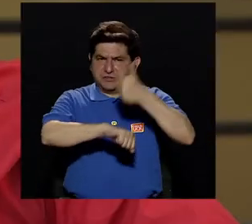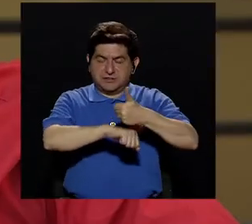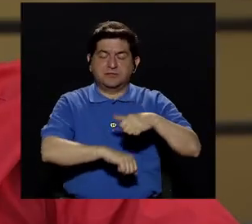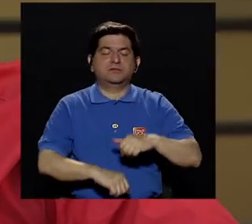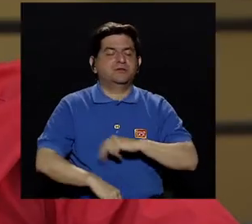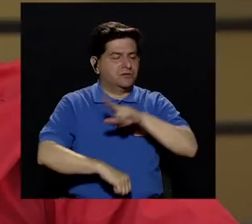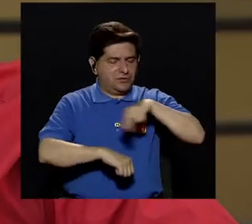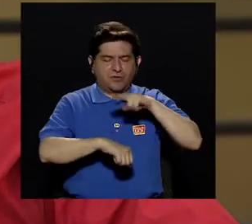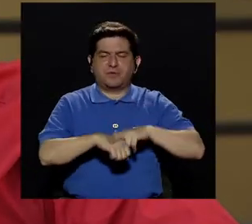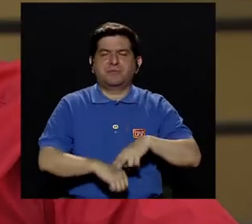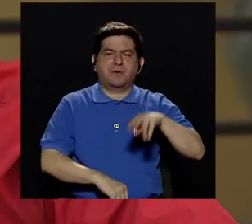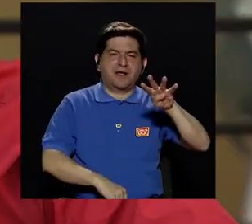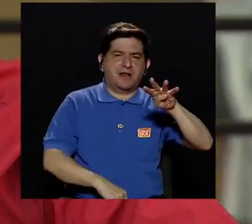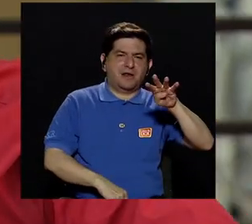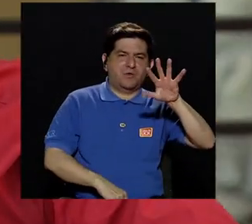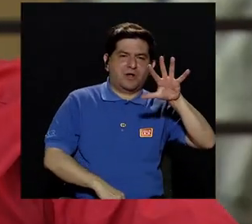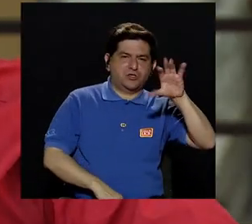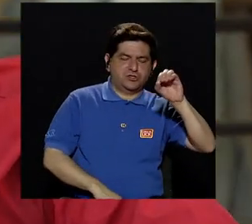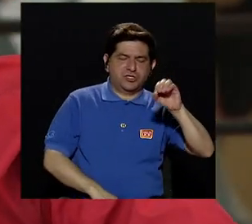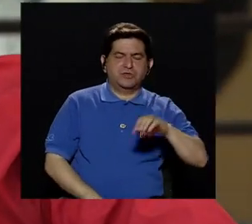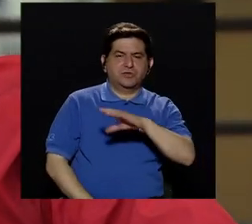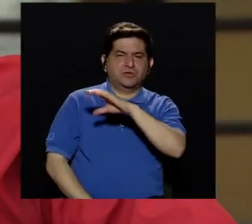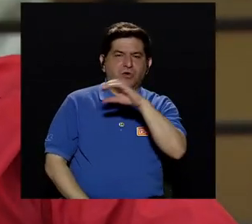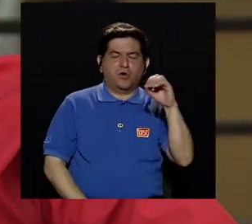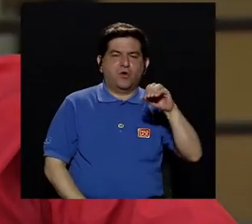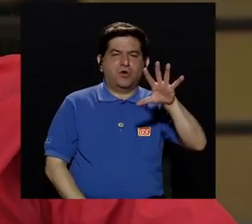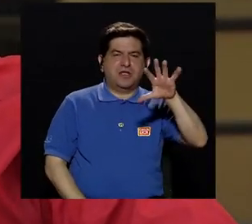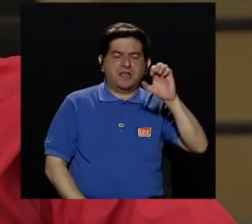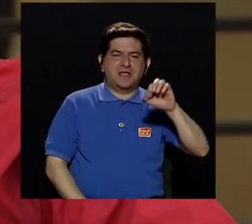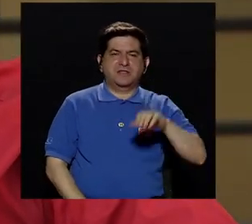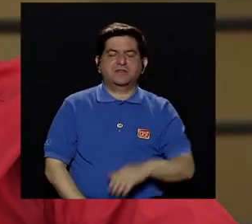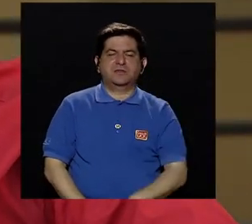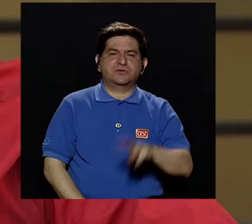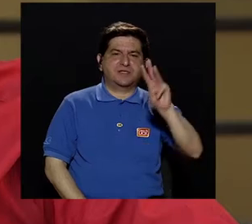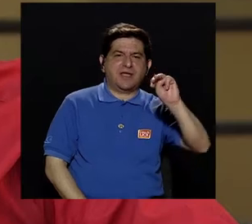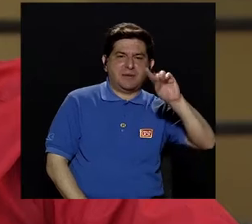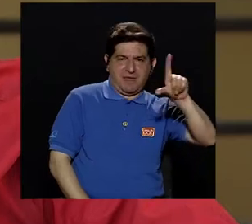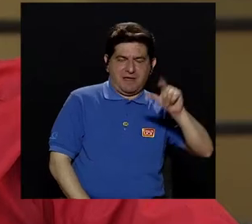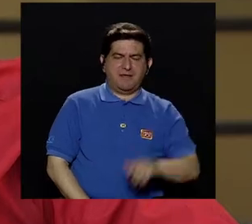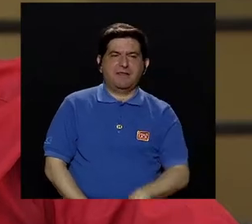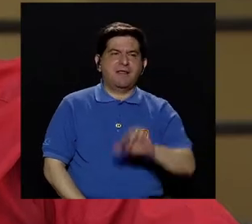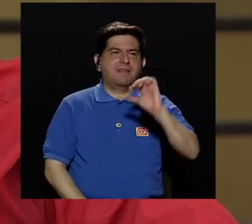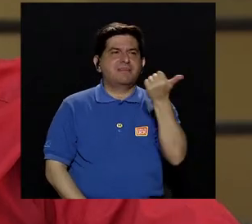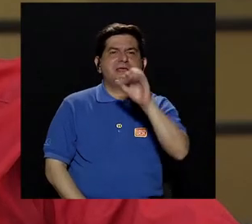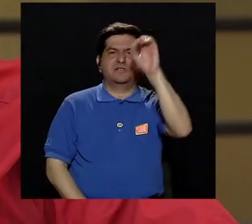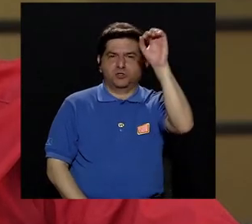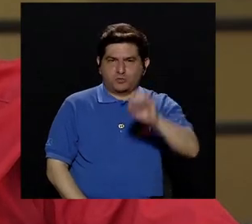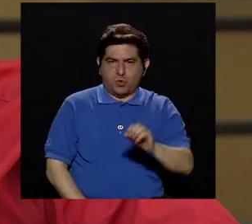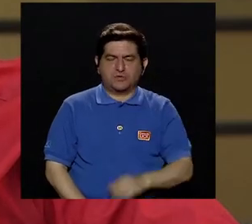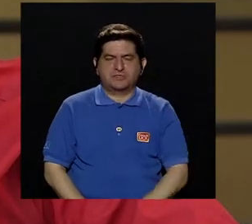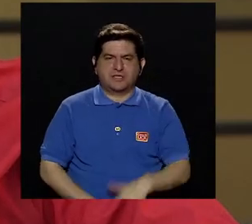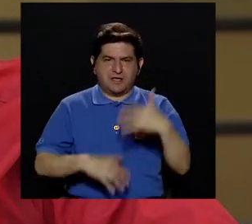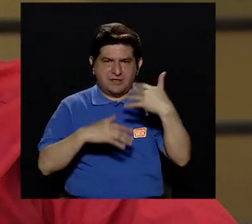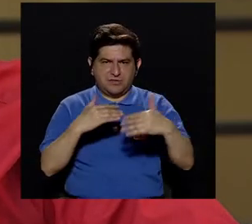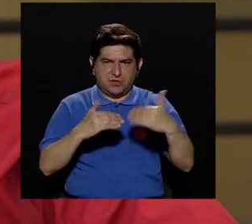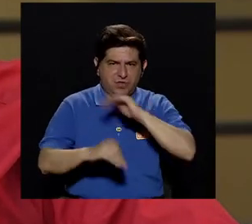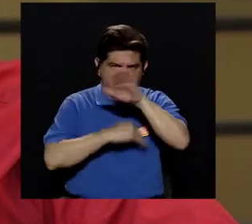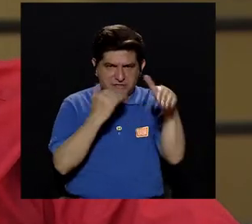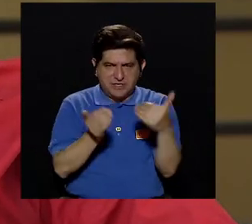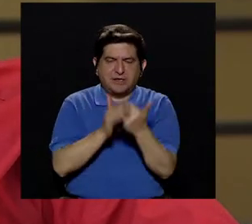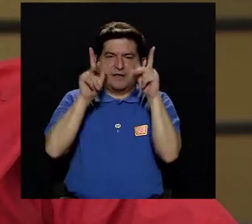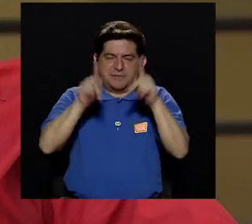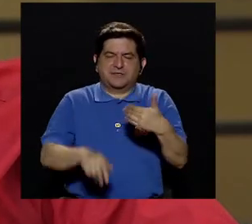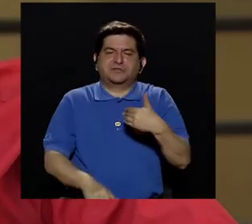condición estándar. Se donan de 450 a 500 mililitros, que es más o menos el 10% del volumen total